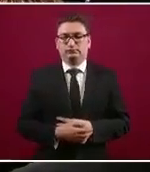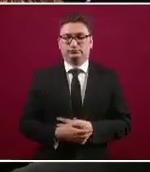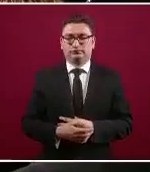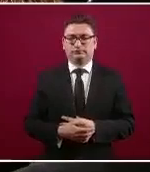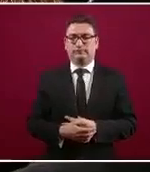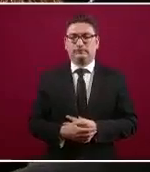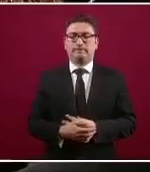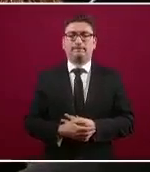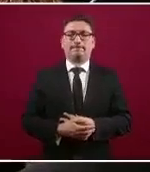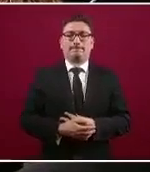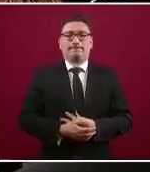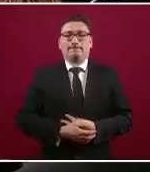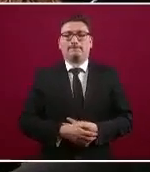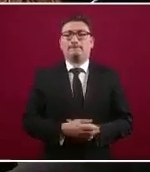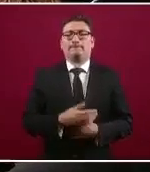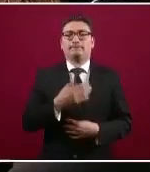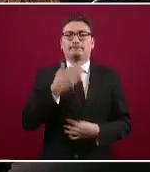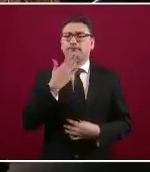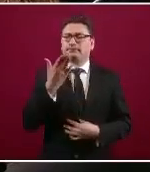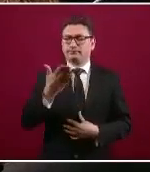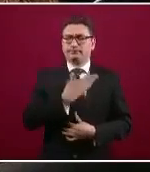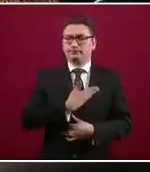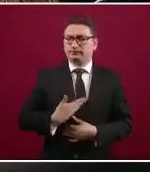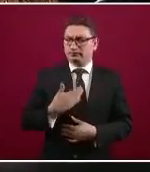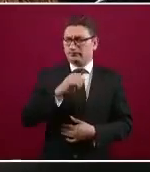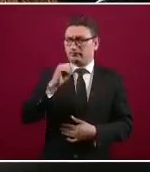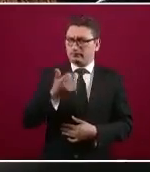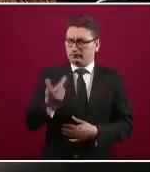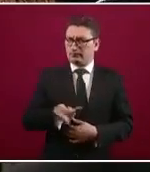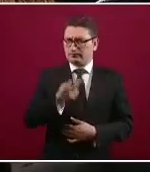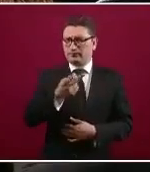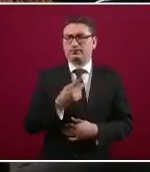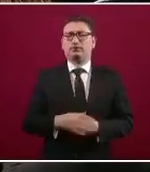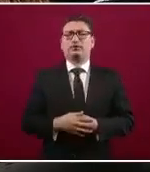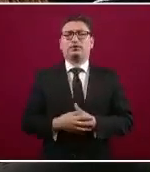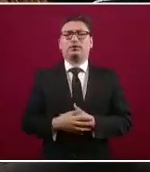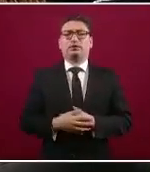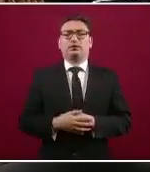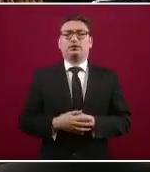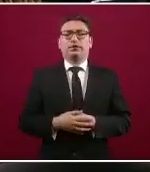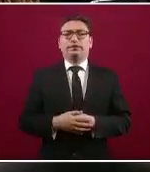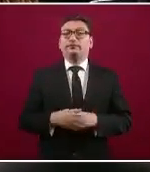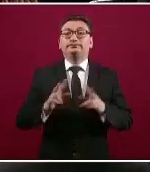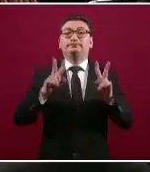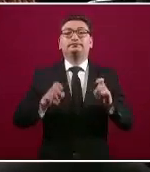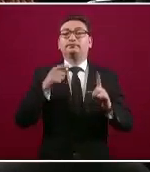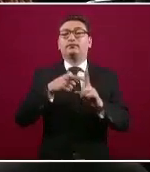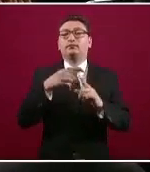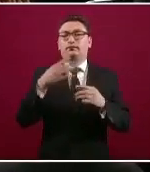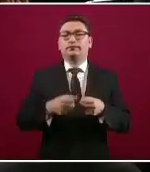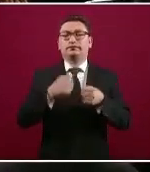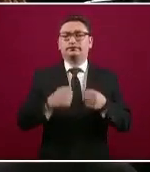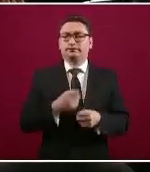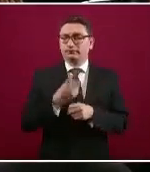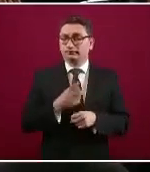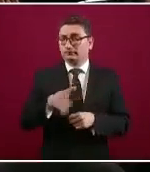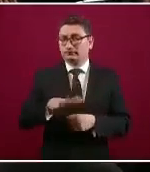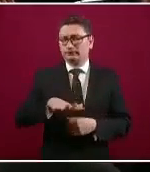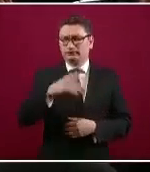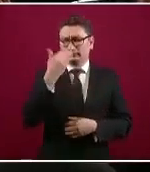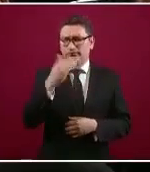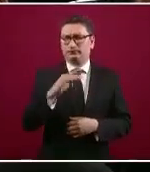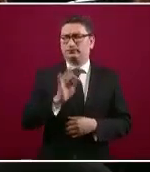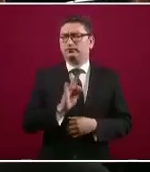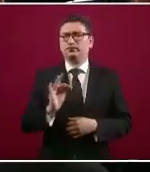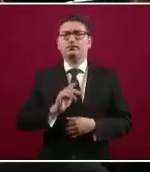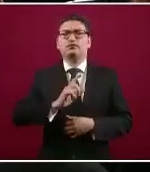Muy bien. Y la otra pregunta, preguntarle con respecto a la seguridad, si ya hay una fecha de